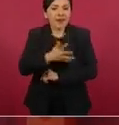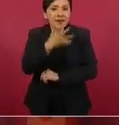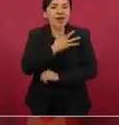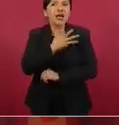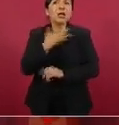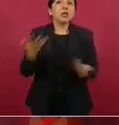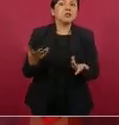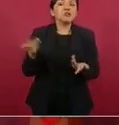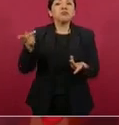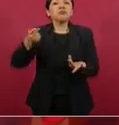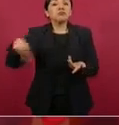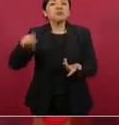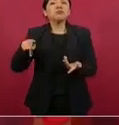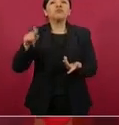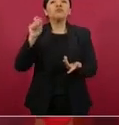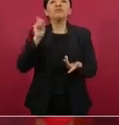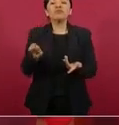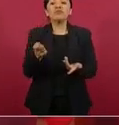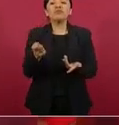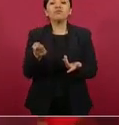que